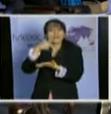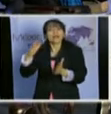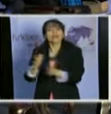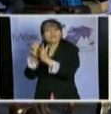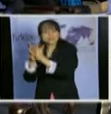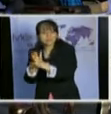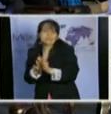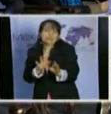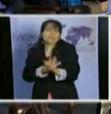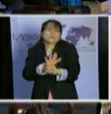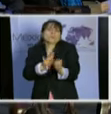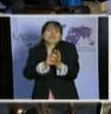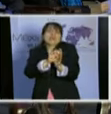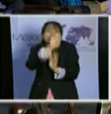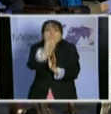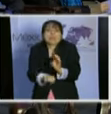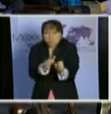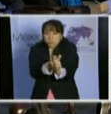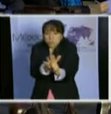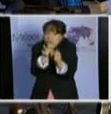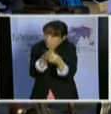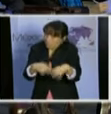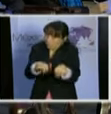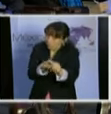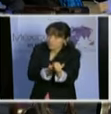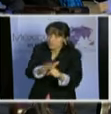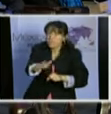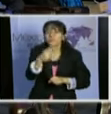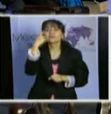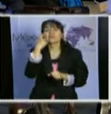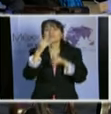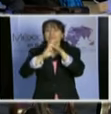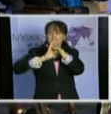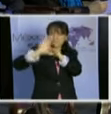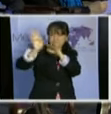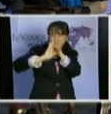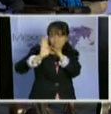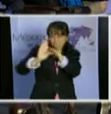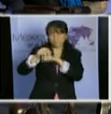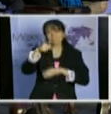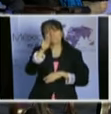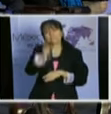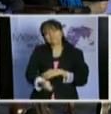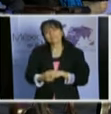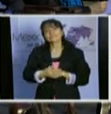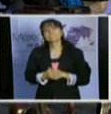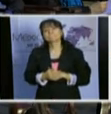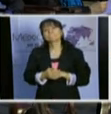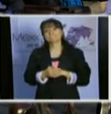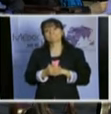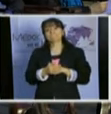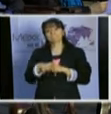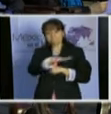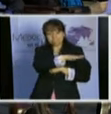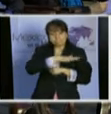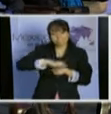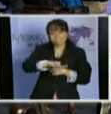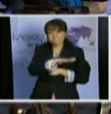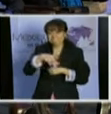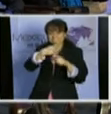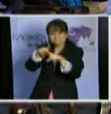Ejemplos notables habría que mencionar en el tema de migración, al colectivo de migración, y aquí